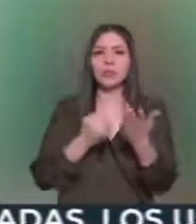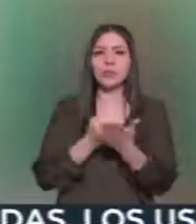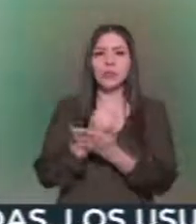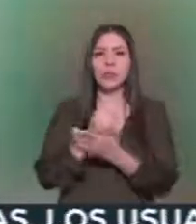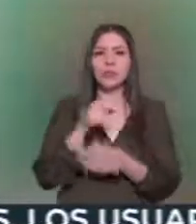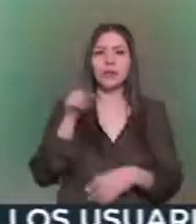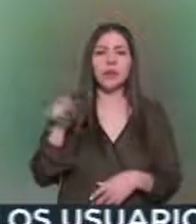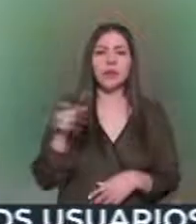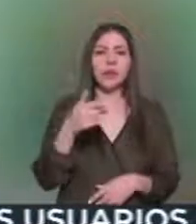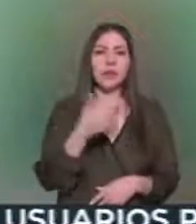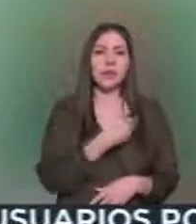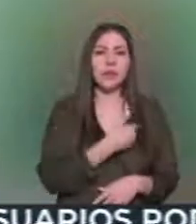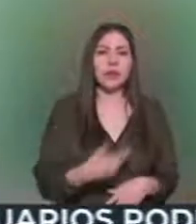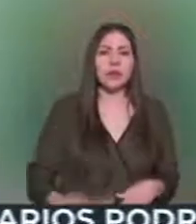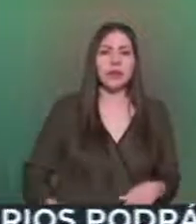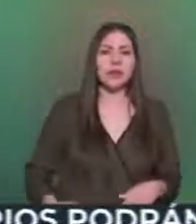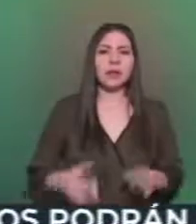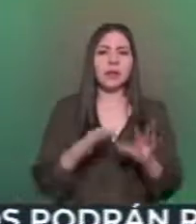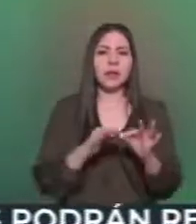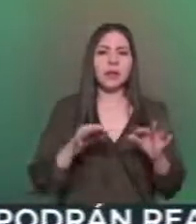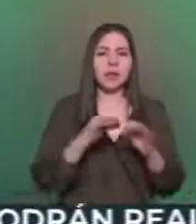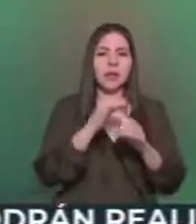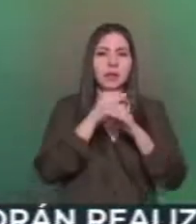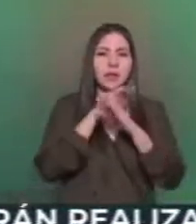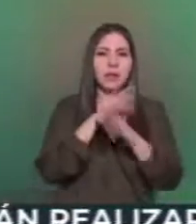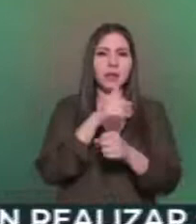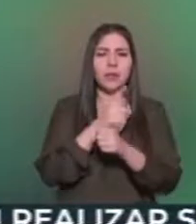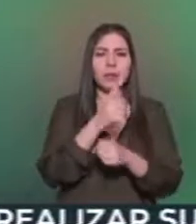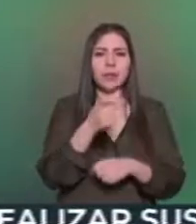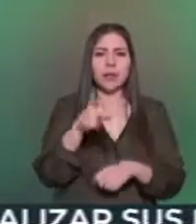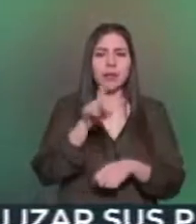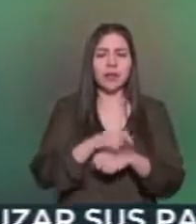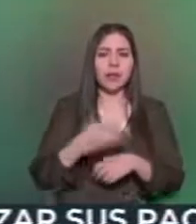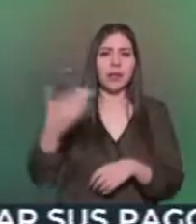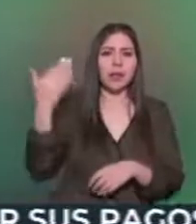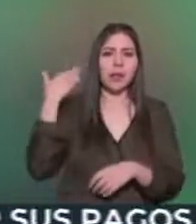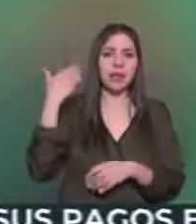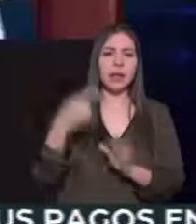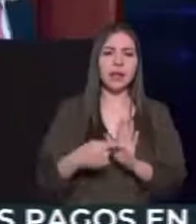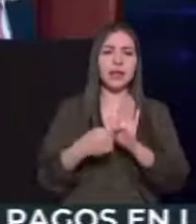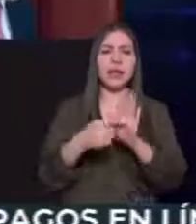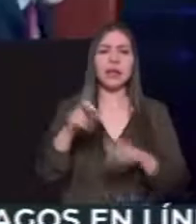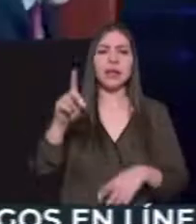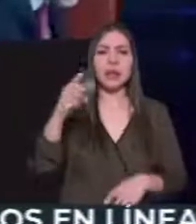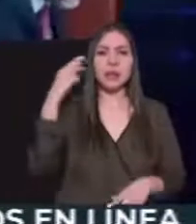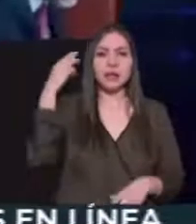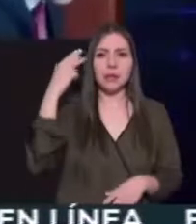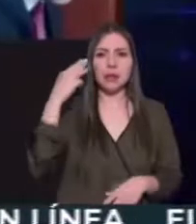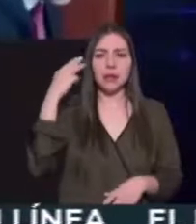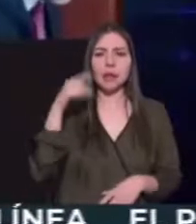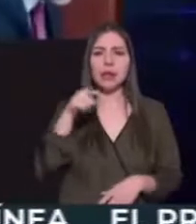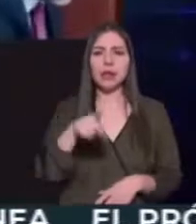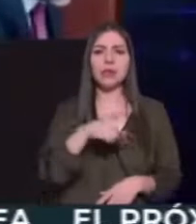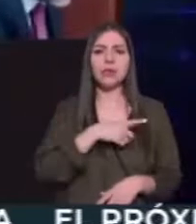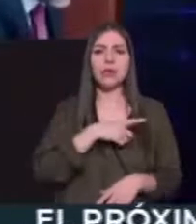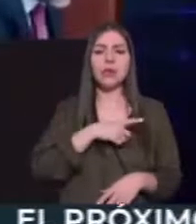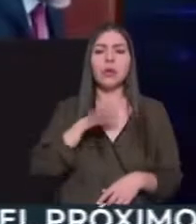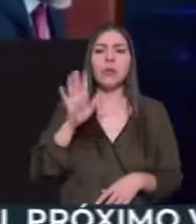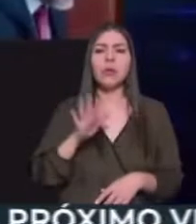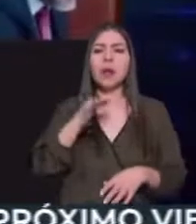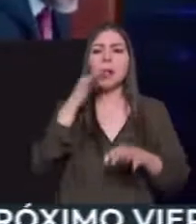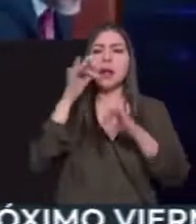días del tercer año de gobierno del presidente López Obrador, que presentó el pasado 30 de marzo, constituyó propaganda